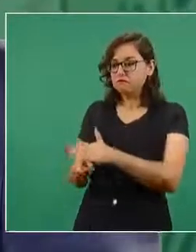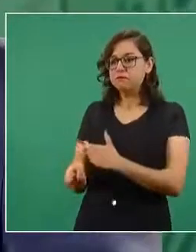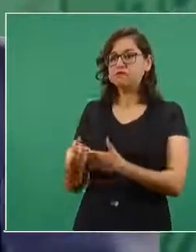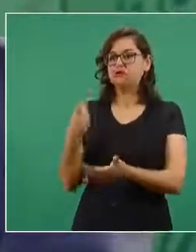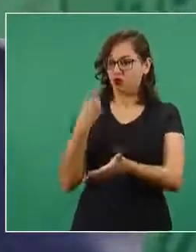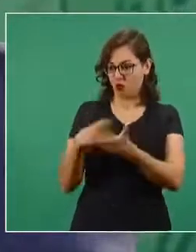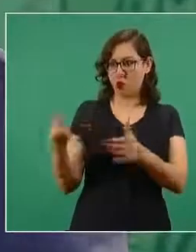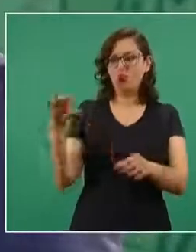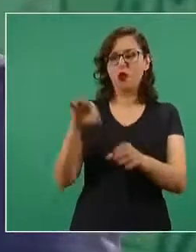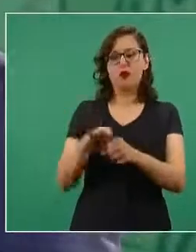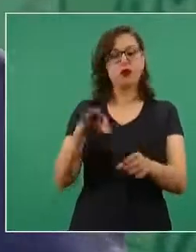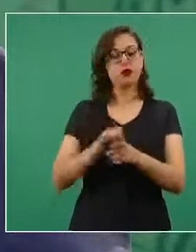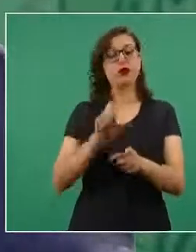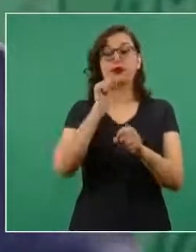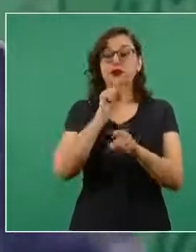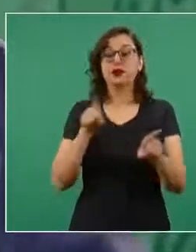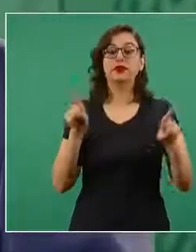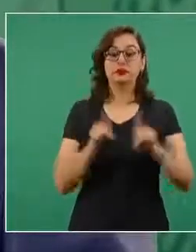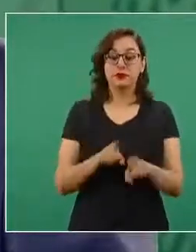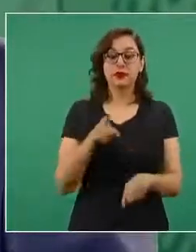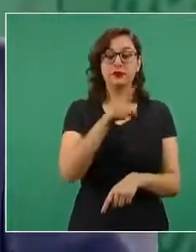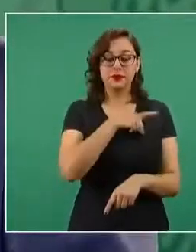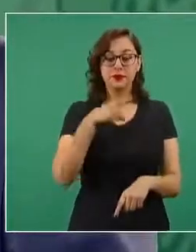votos, lo mismo